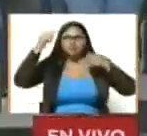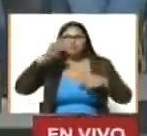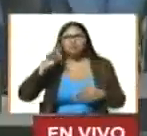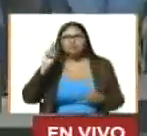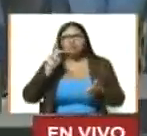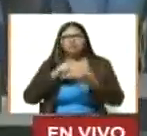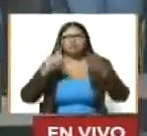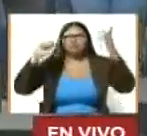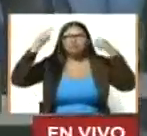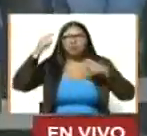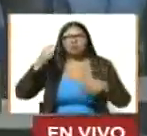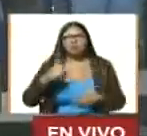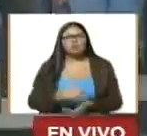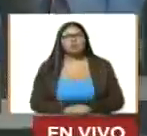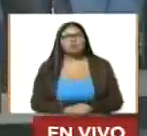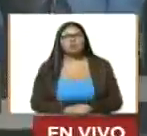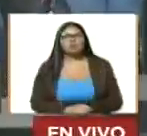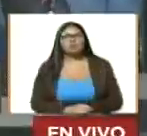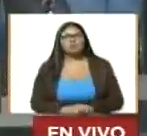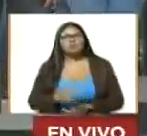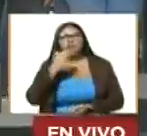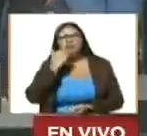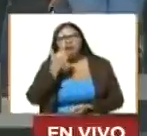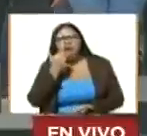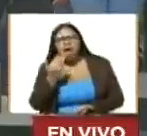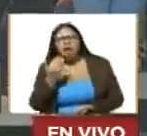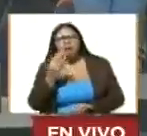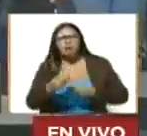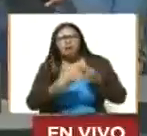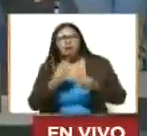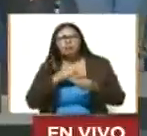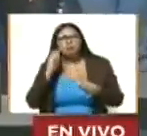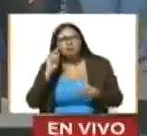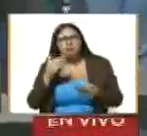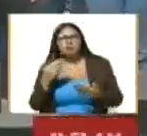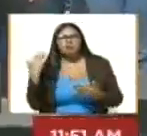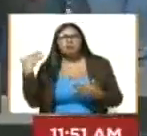llegaba, eso fue una cosa extraordinaria, porque nos vinimos desde allá,